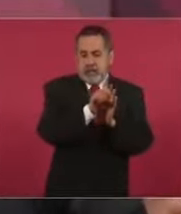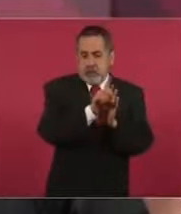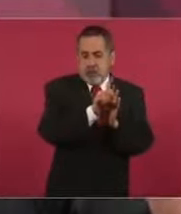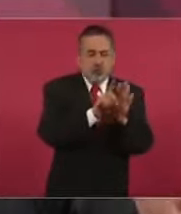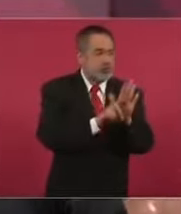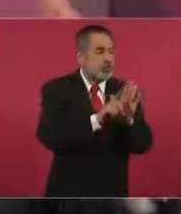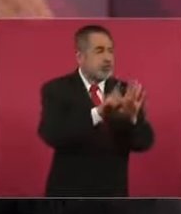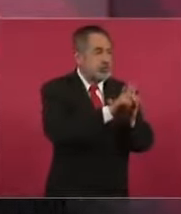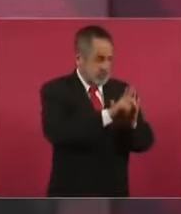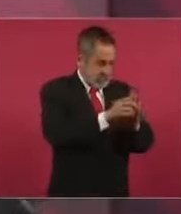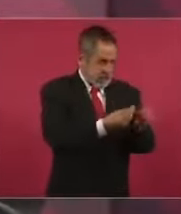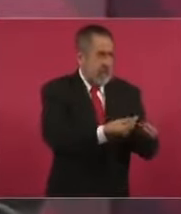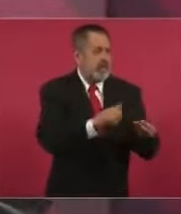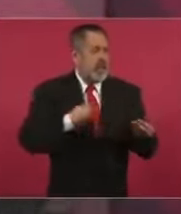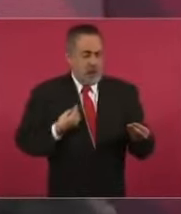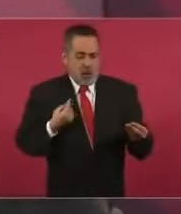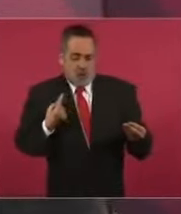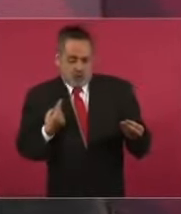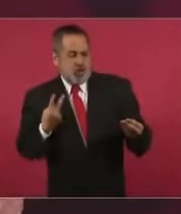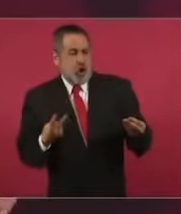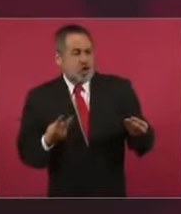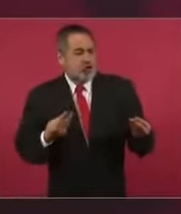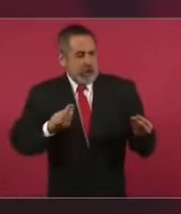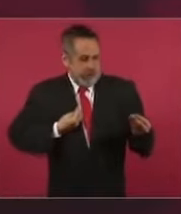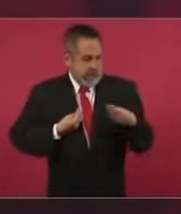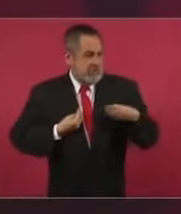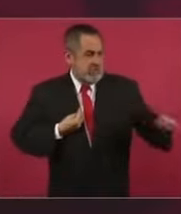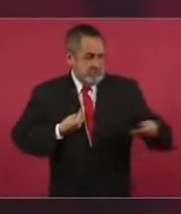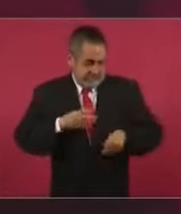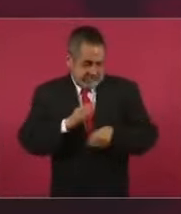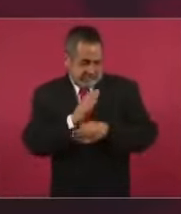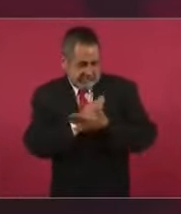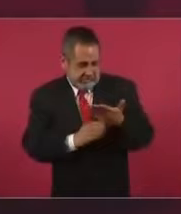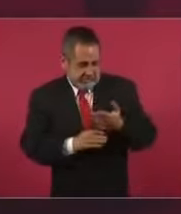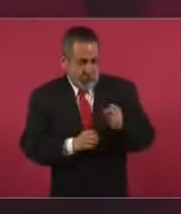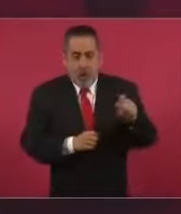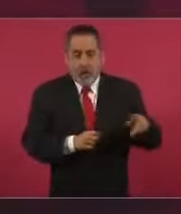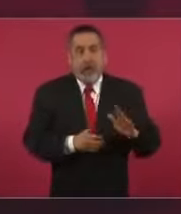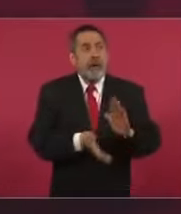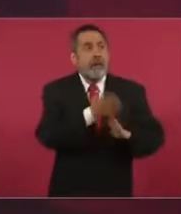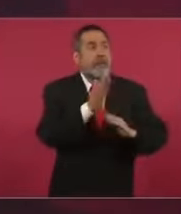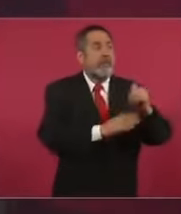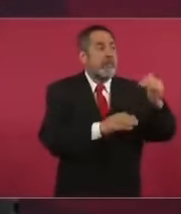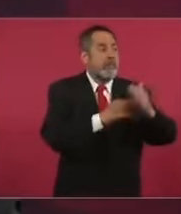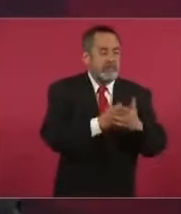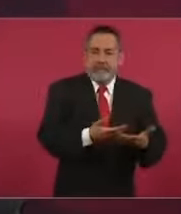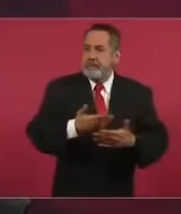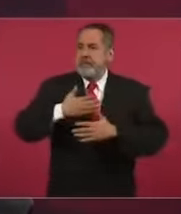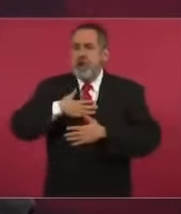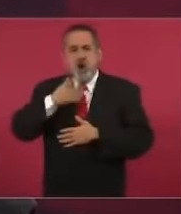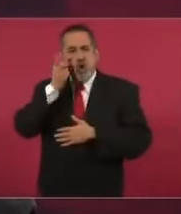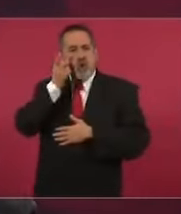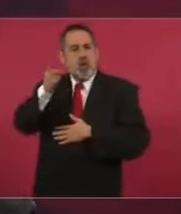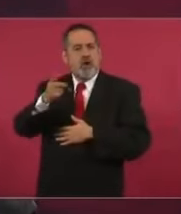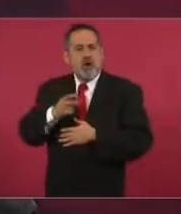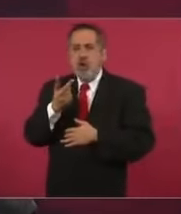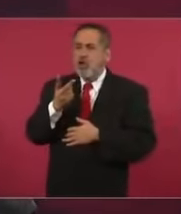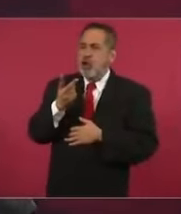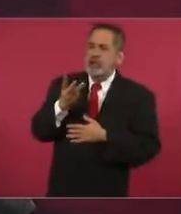se quedaban con uno o con dos. Ese era el moche, y dinero en efectivo.